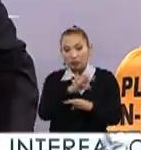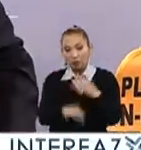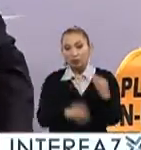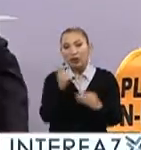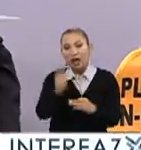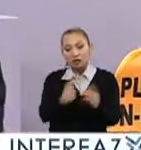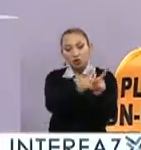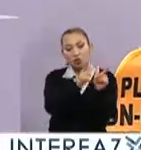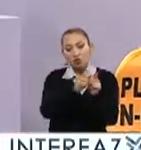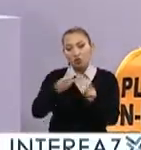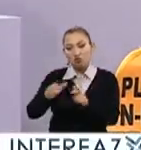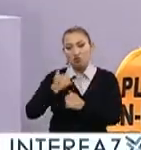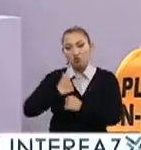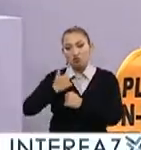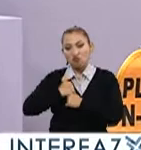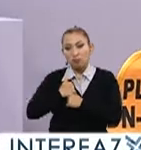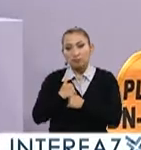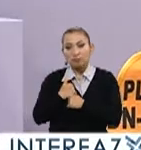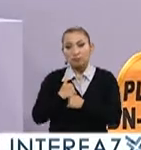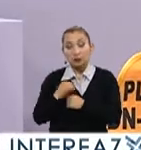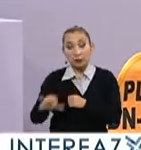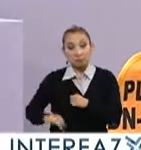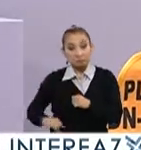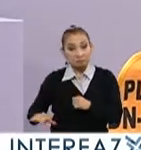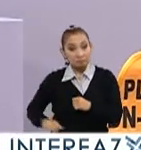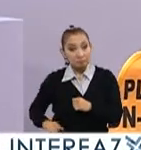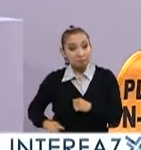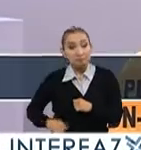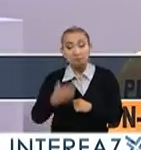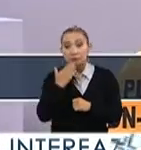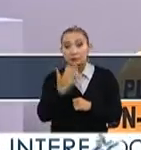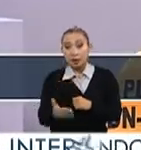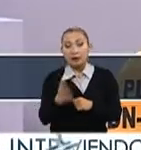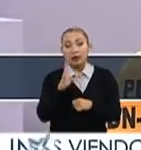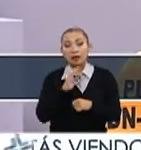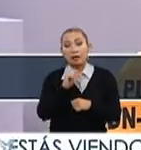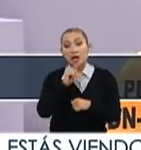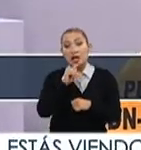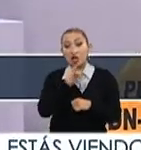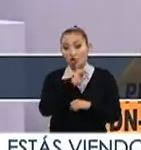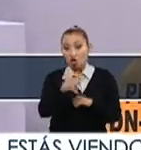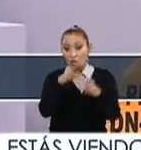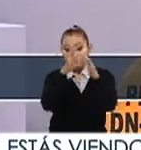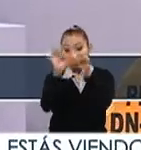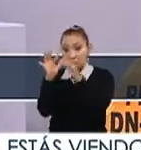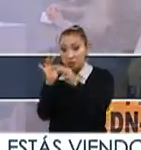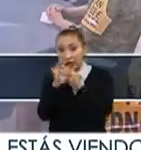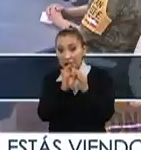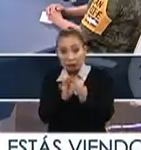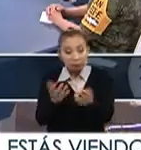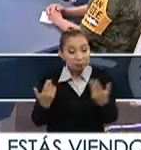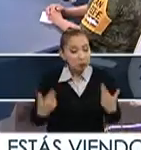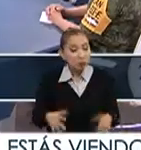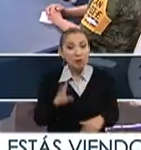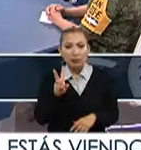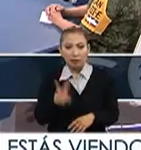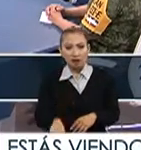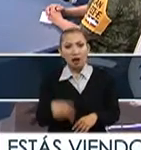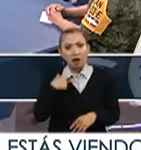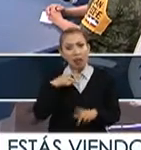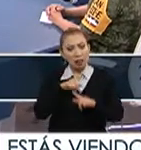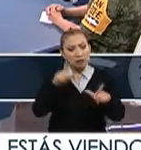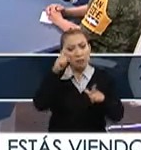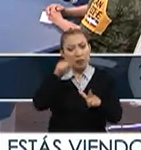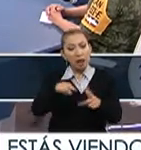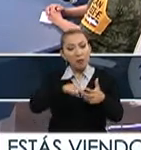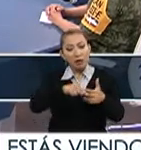son las Fuerzas Armadas. Pues interesante, Siéntate. Teniente Coronel, todo lo que nos ha comentado y por supuesto están listos